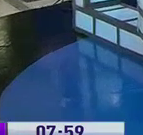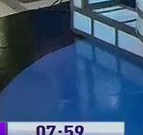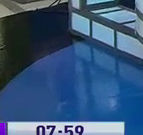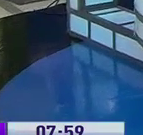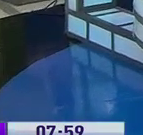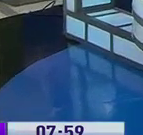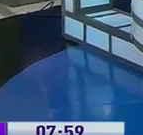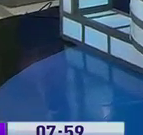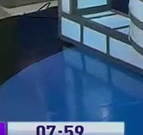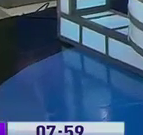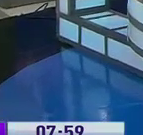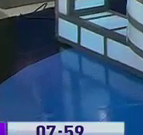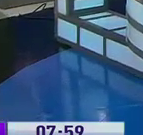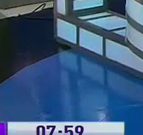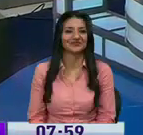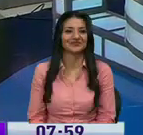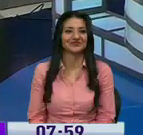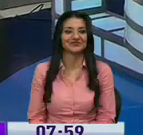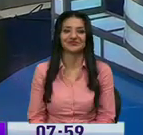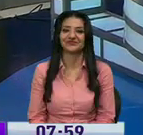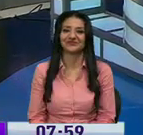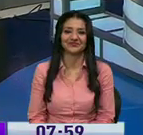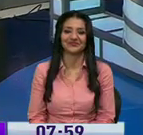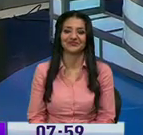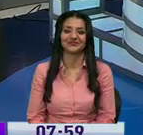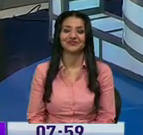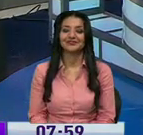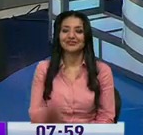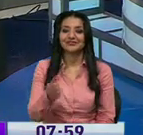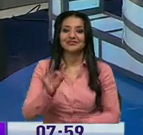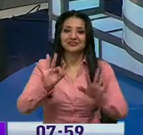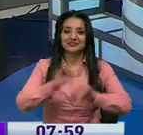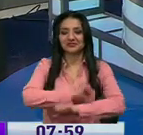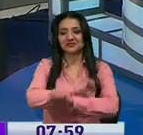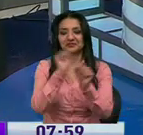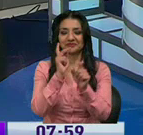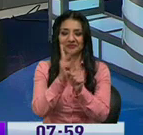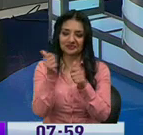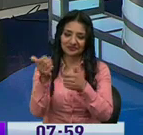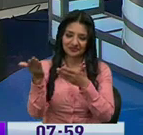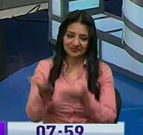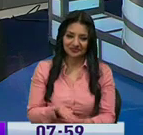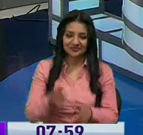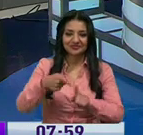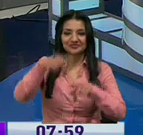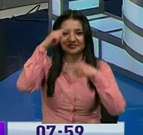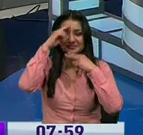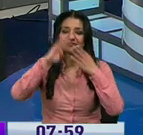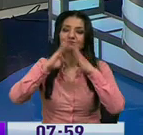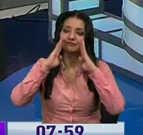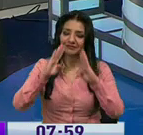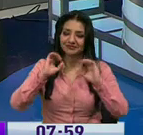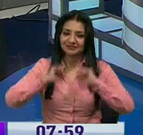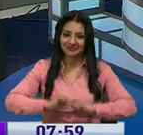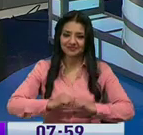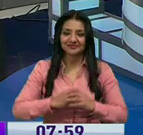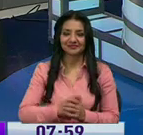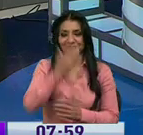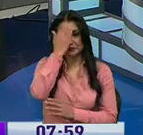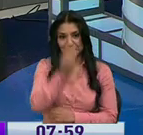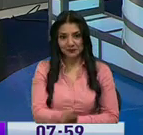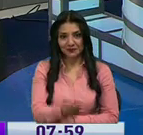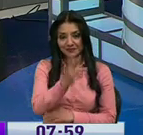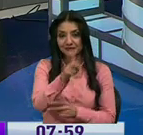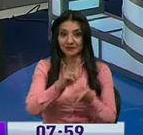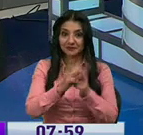Vecinos queridos, 7:59 de la mañana, casi 8 en punto para recibir al primer noticiero de la comunidad. Muy buenos días a todos los vecinos